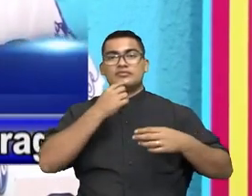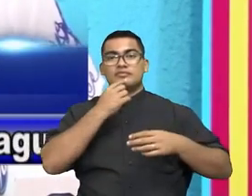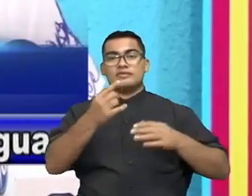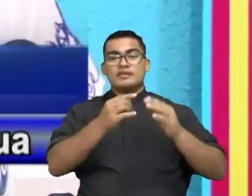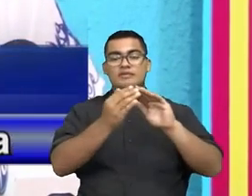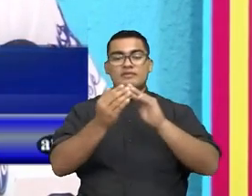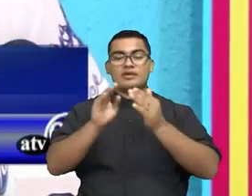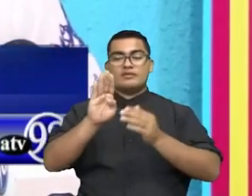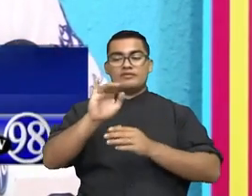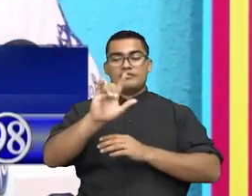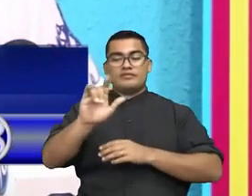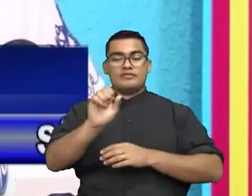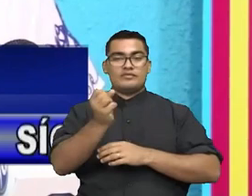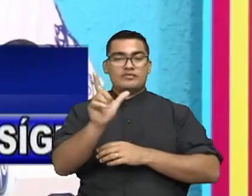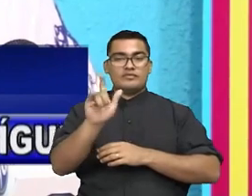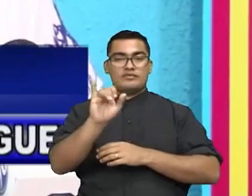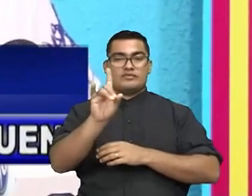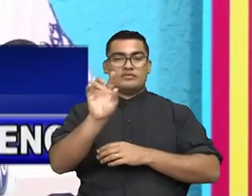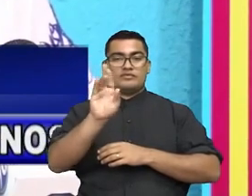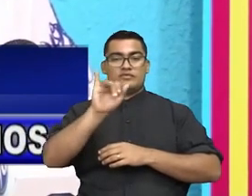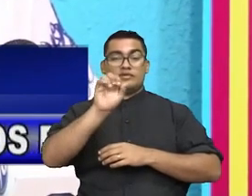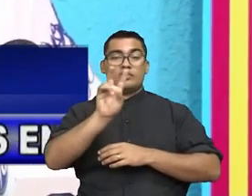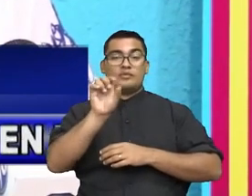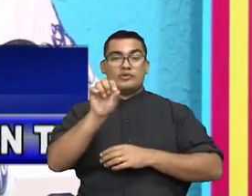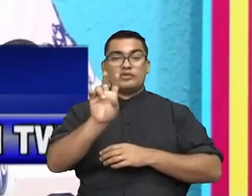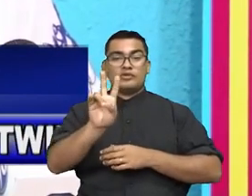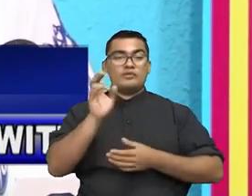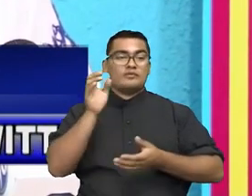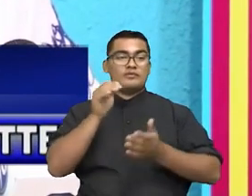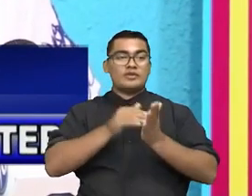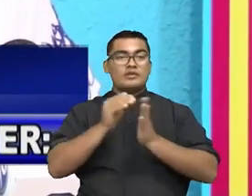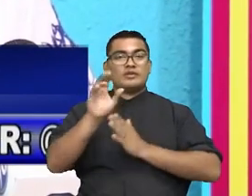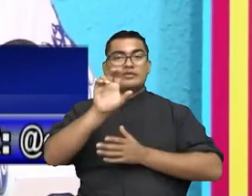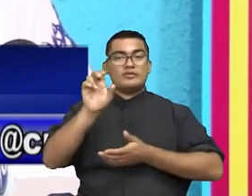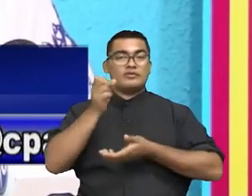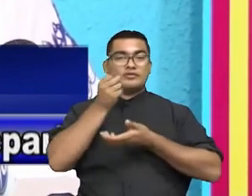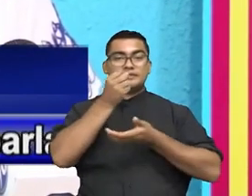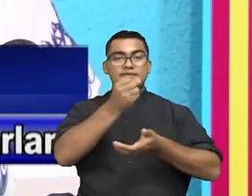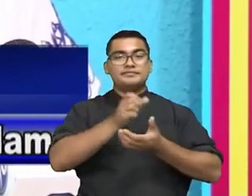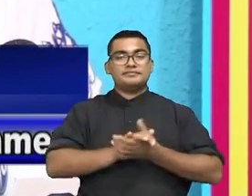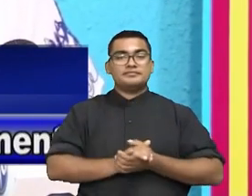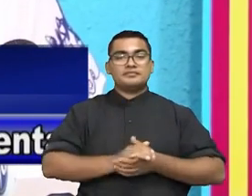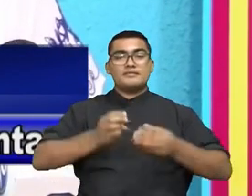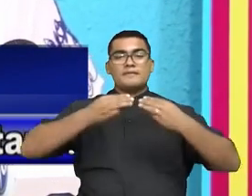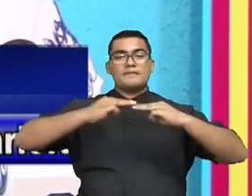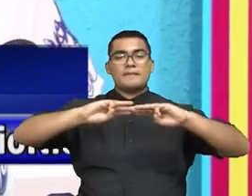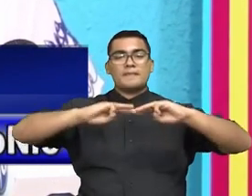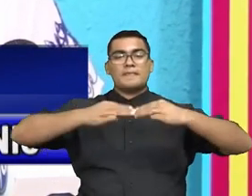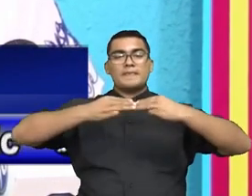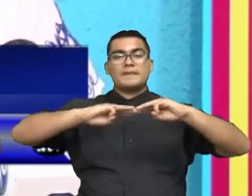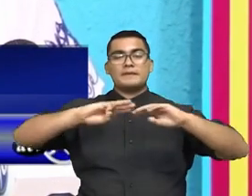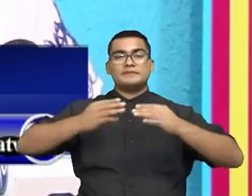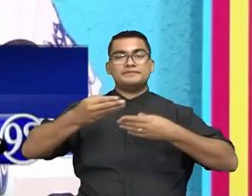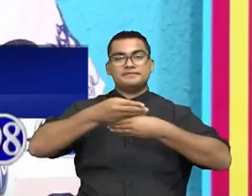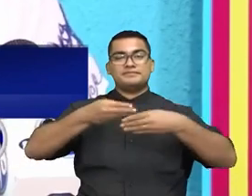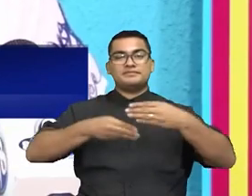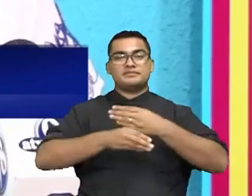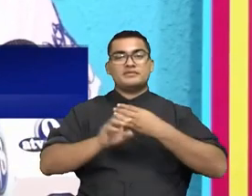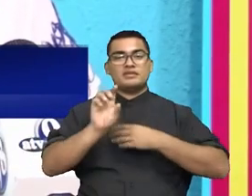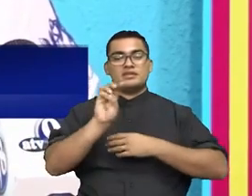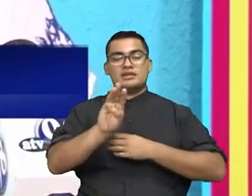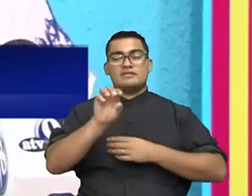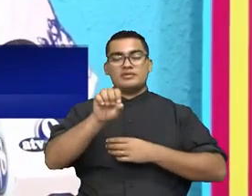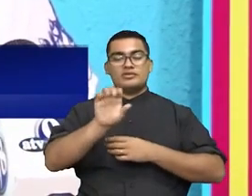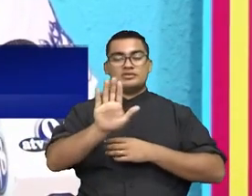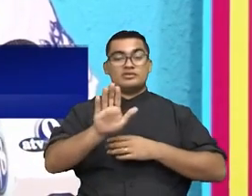barrio Villa Solidaridad, con una inversión de 2.2 millones de córdobas. En Matiare, la construcción de 3.5